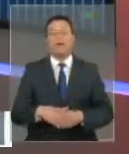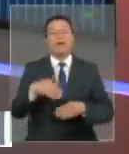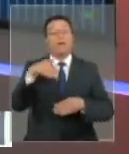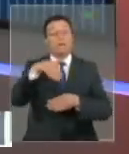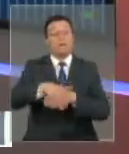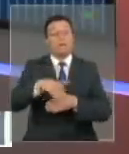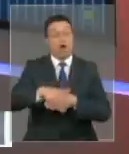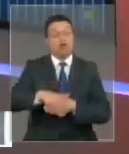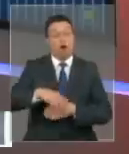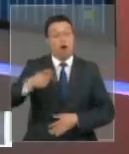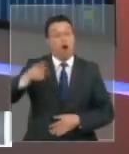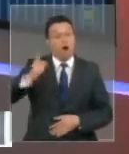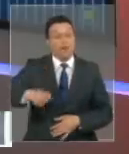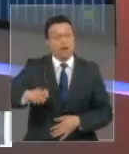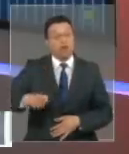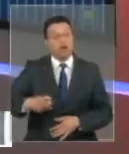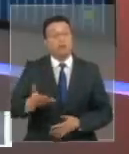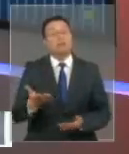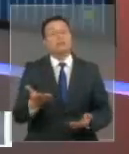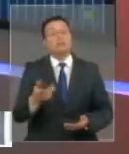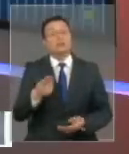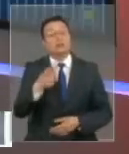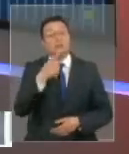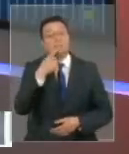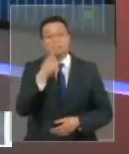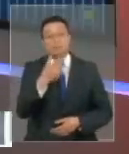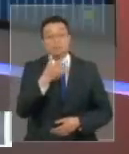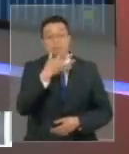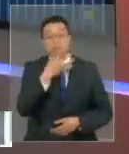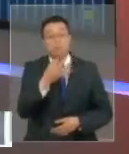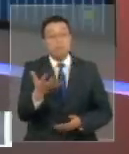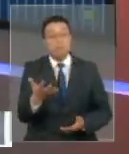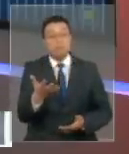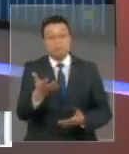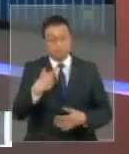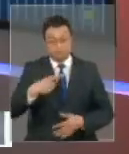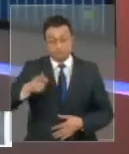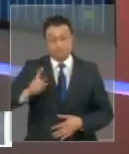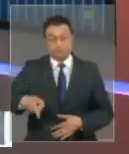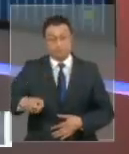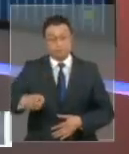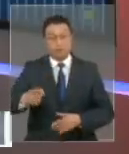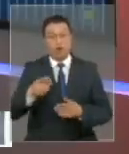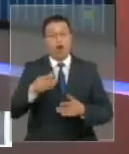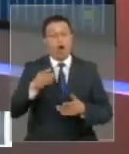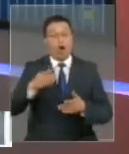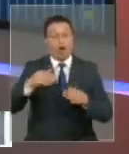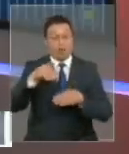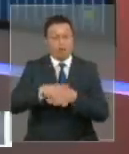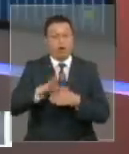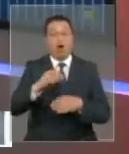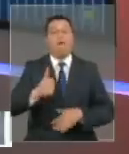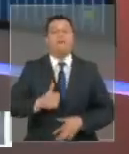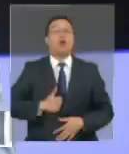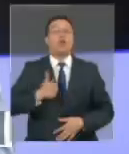Voto obligatorio. La pregunta es muy simple. ¿Que se mantenga el voto obligatorio o voto